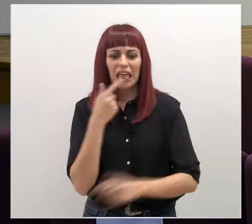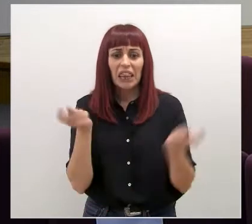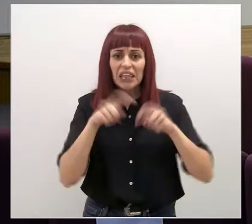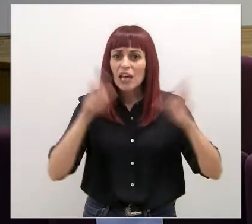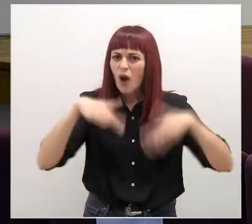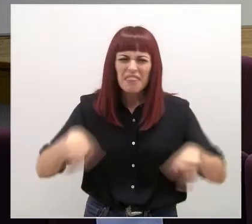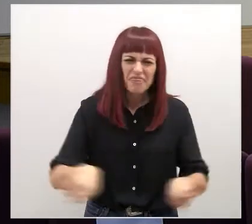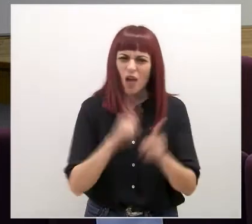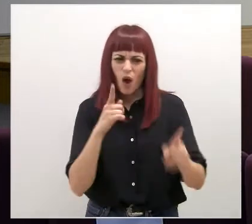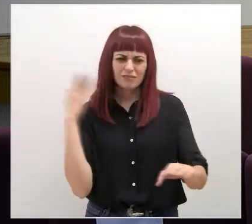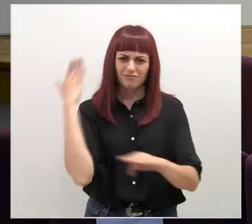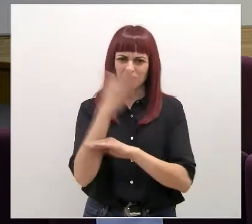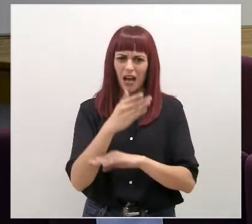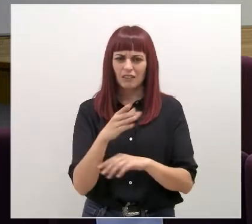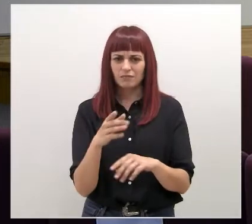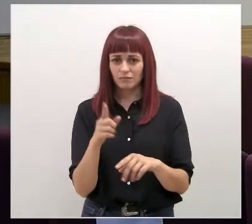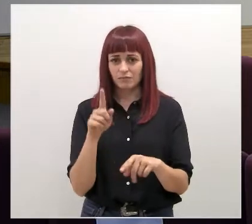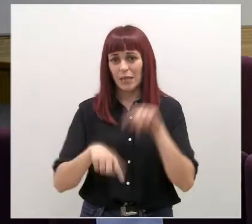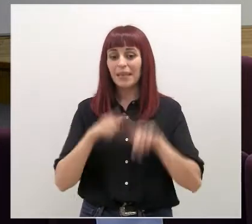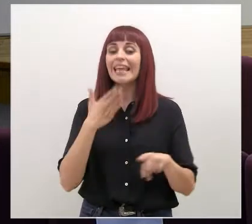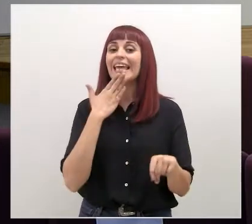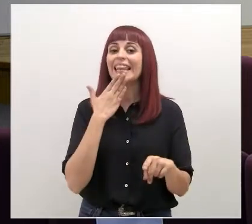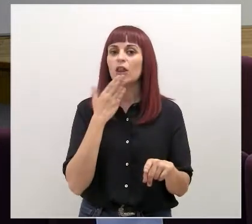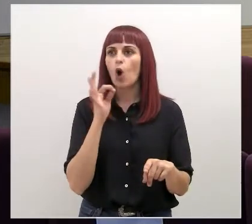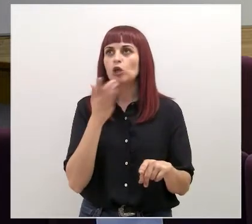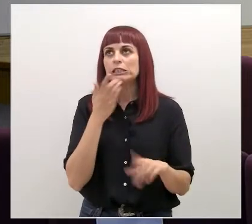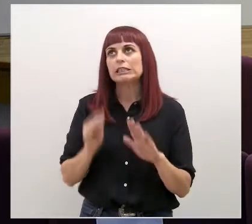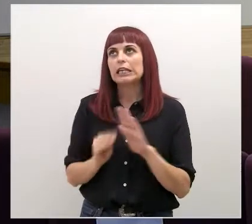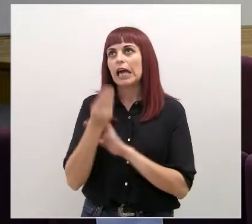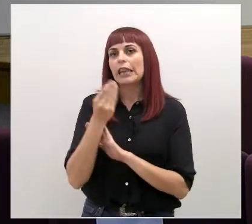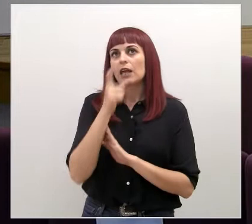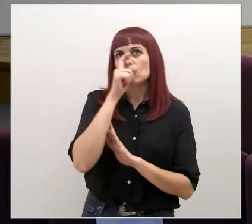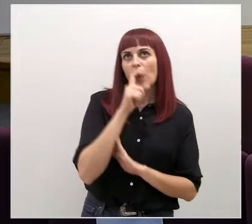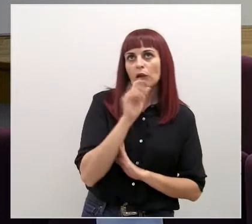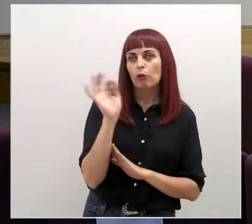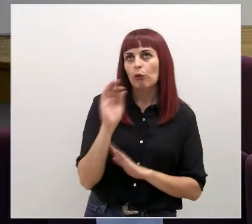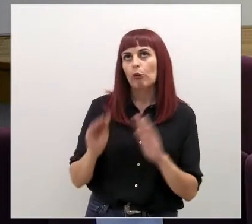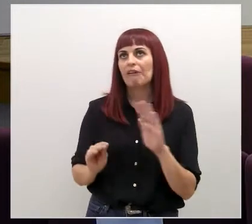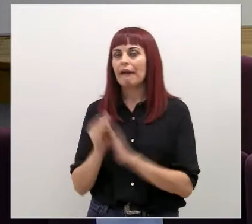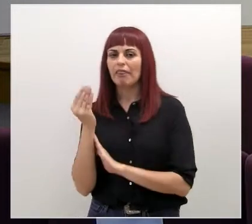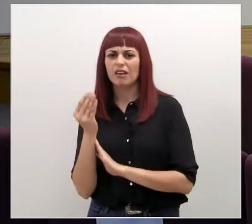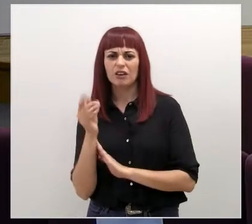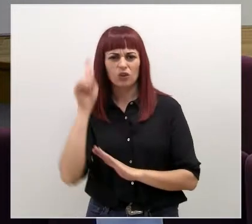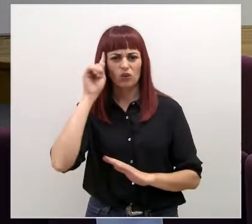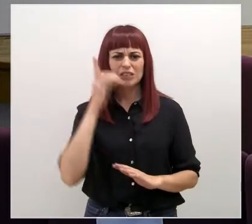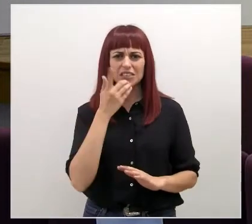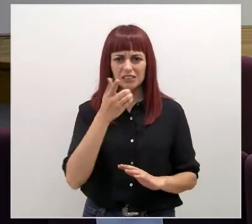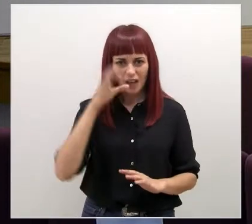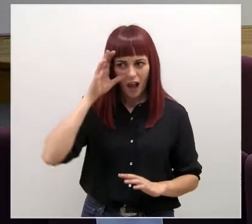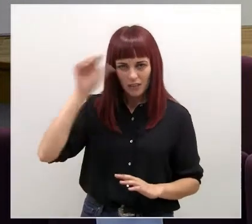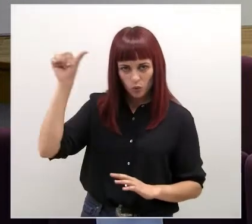cita, en determinadas franjas de edad o si nacieron en un año en concreto. No sé si ha tenido oportunidad